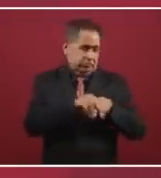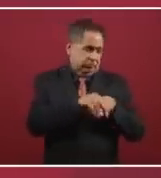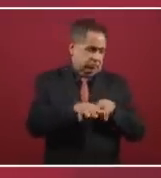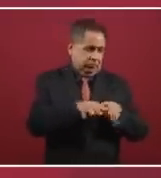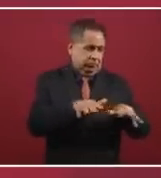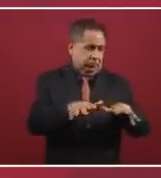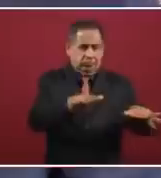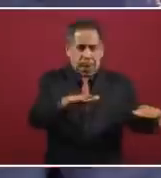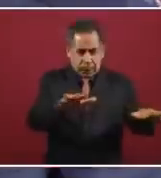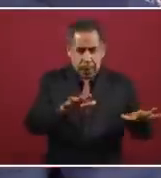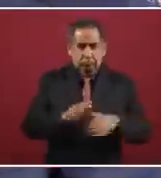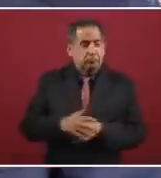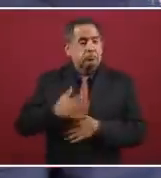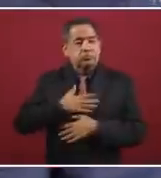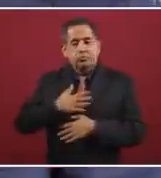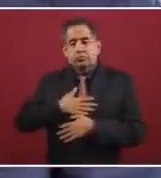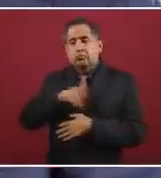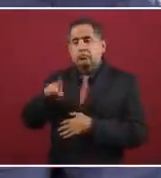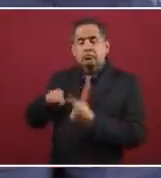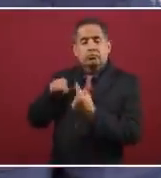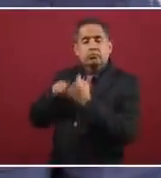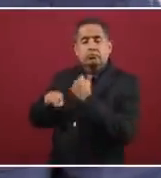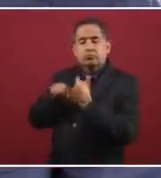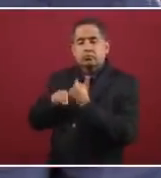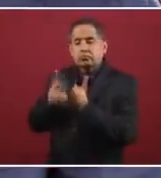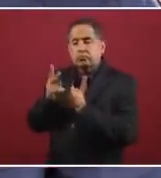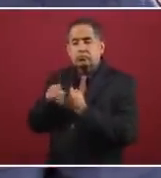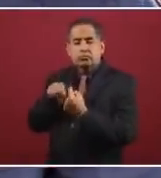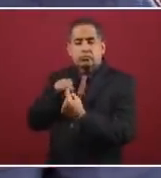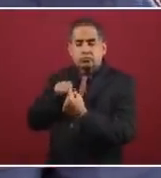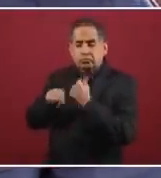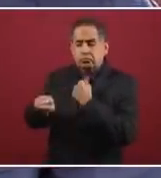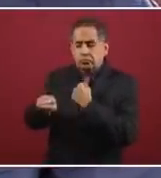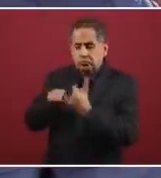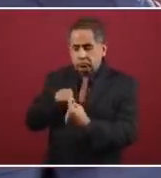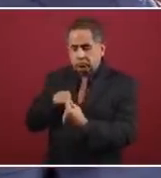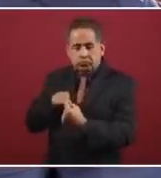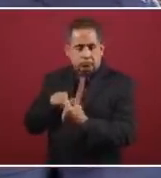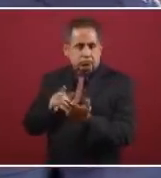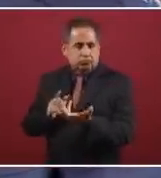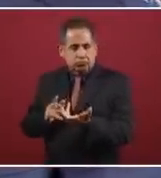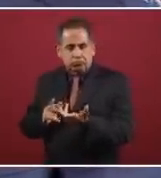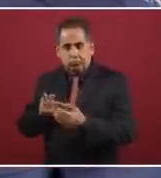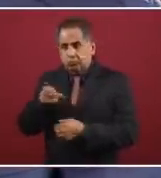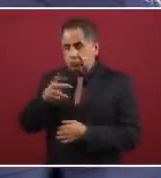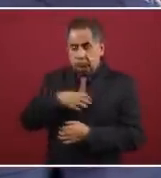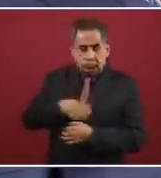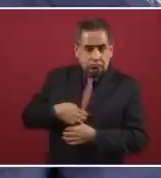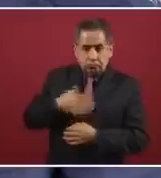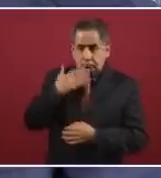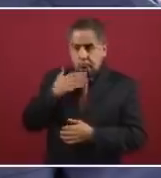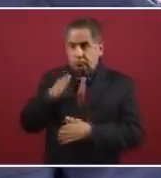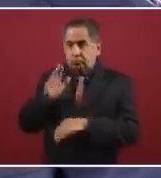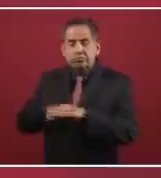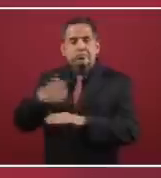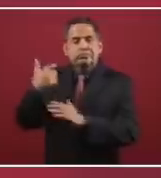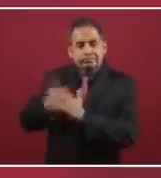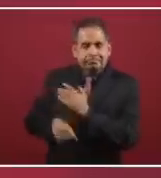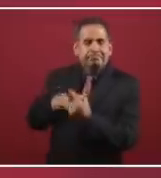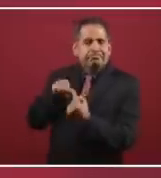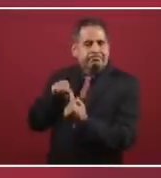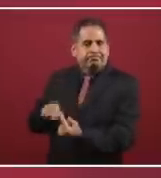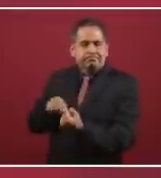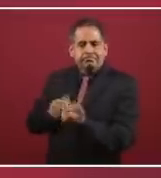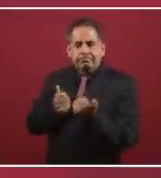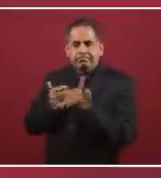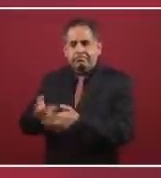abastece ciudades, y el nuestro pues es una carretera que conecta 2 gasoductos para llevarlo, pero de lo que nos podemos estar muy contentos es que hoy en día es más barato ya